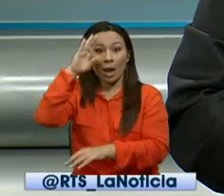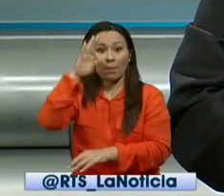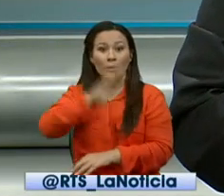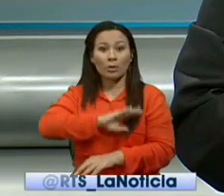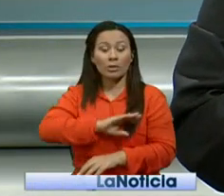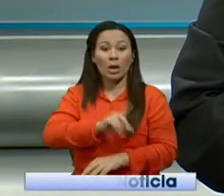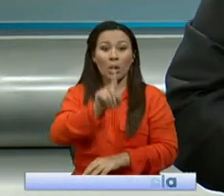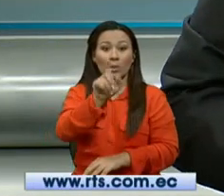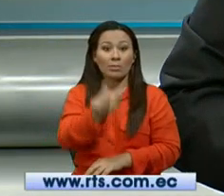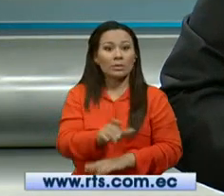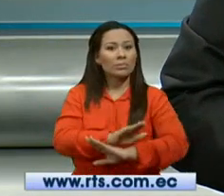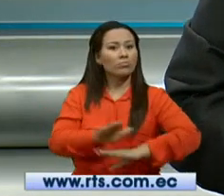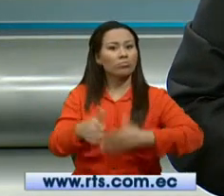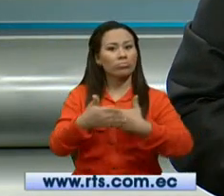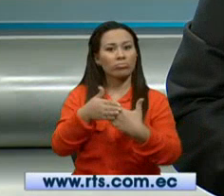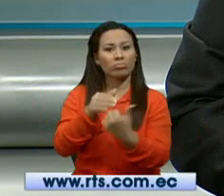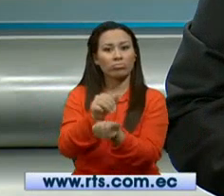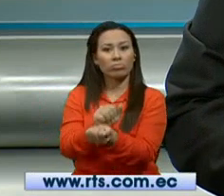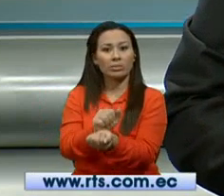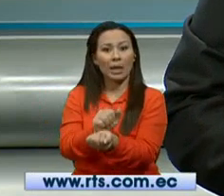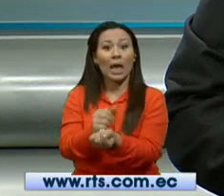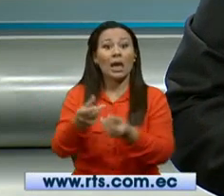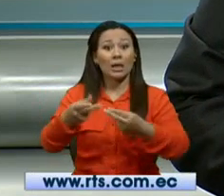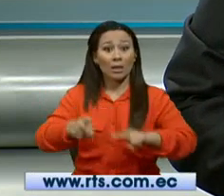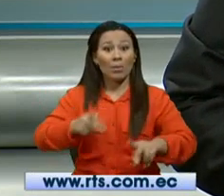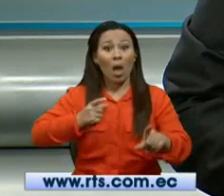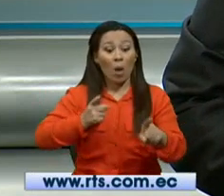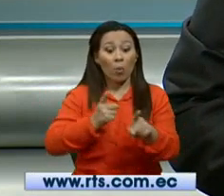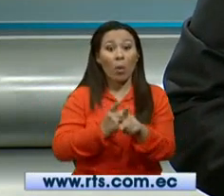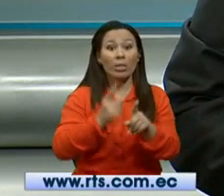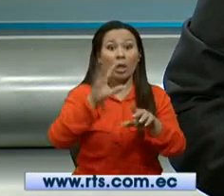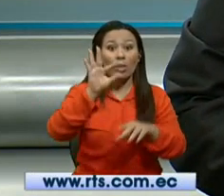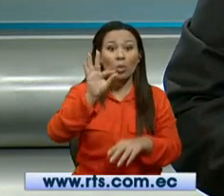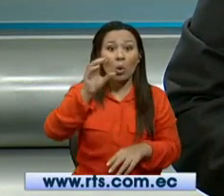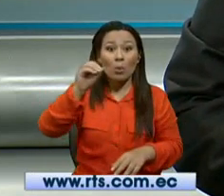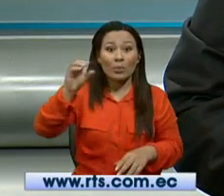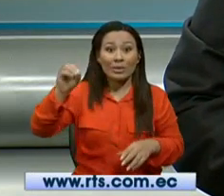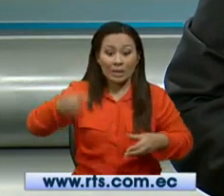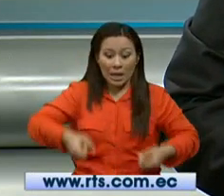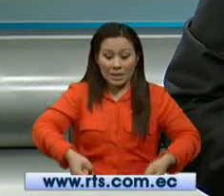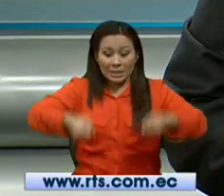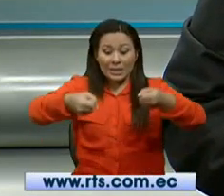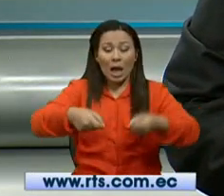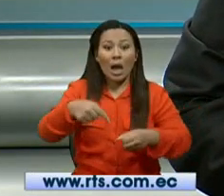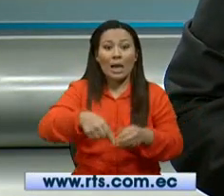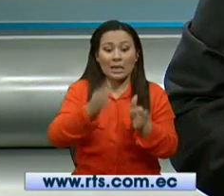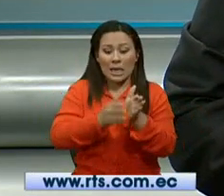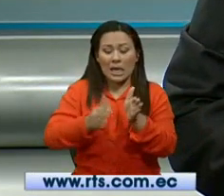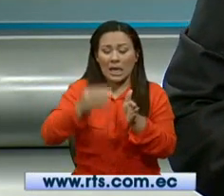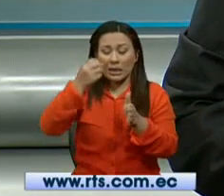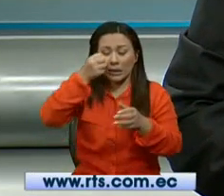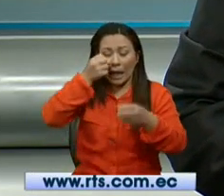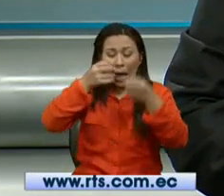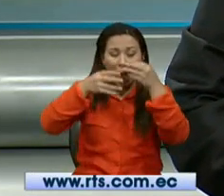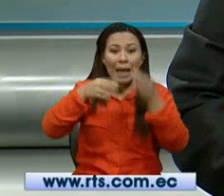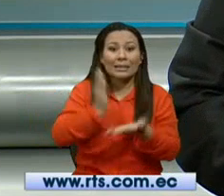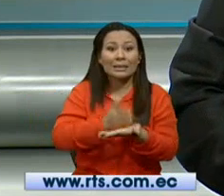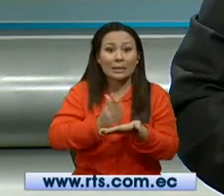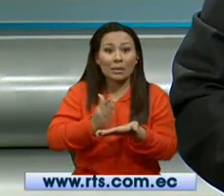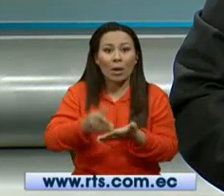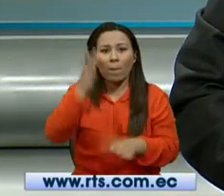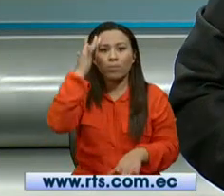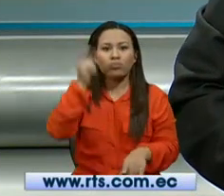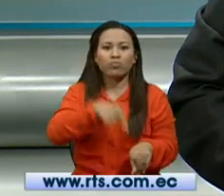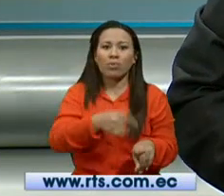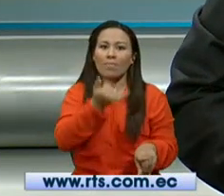persona quedó detenida y alrededor de 900 sacos que contenían cebolla se incautaron durante el operativo de